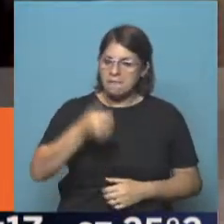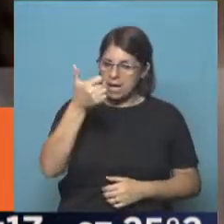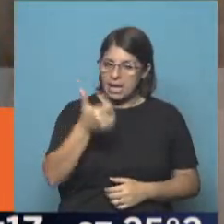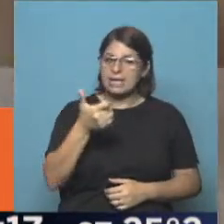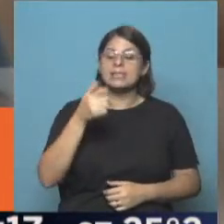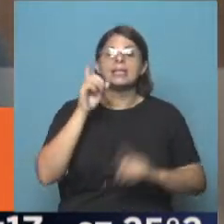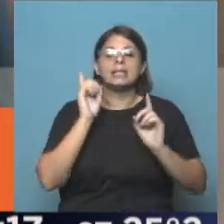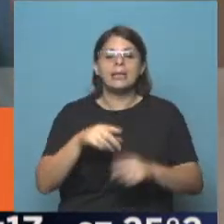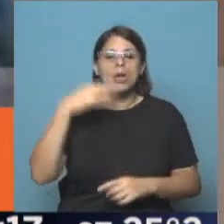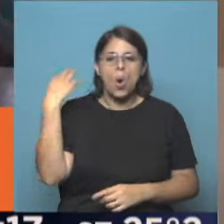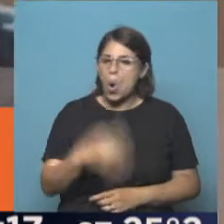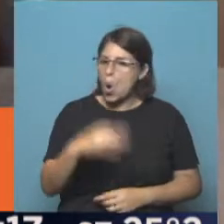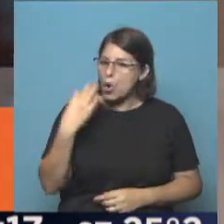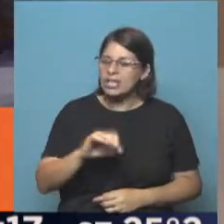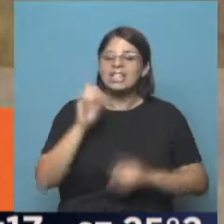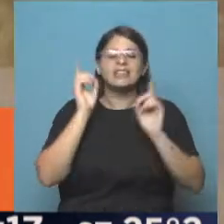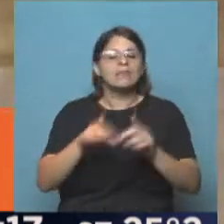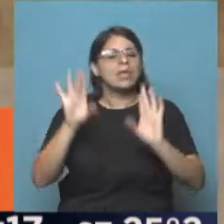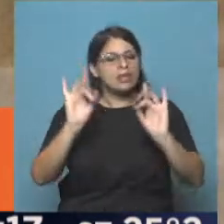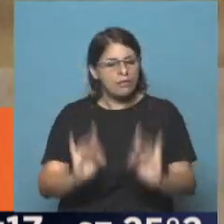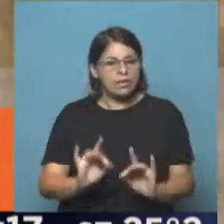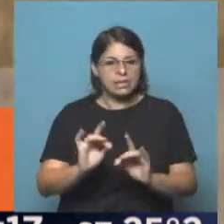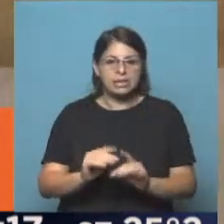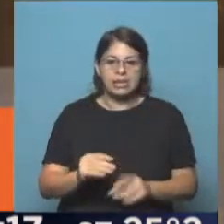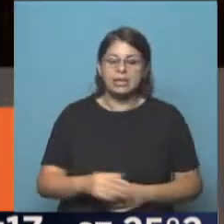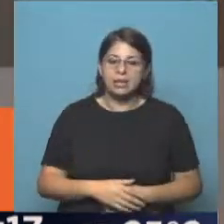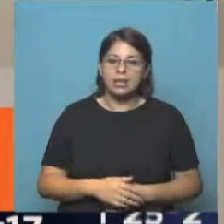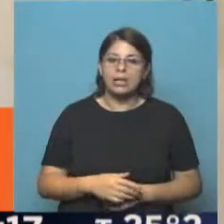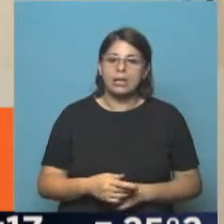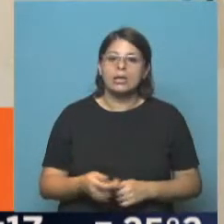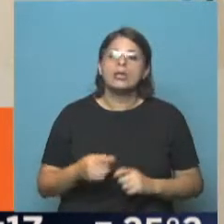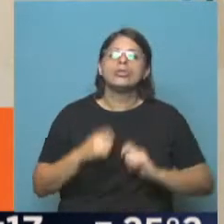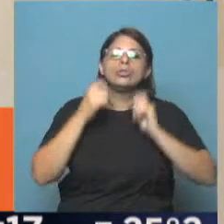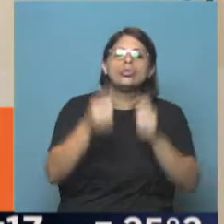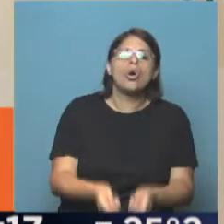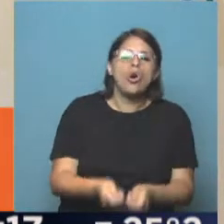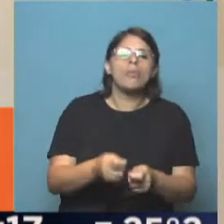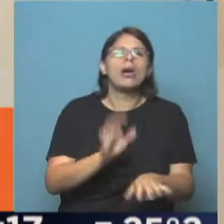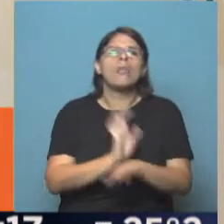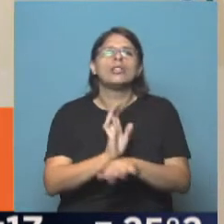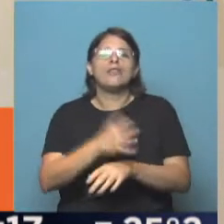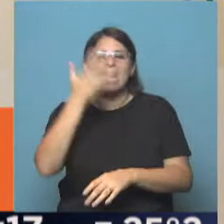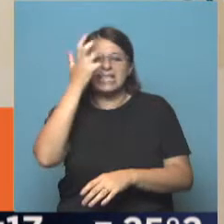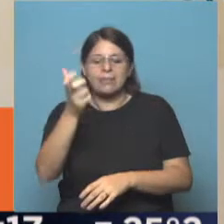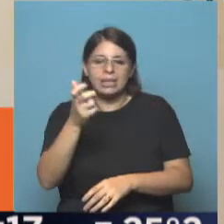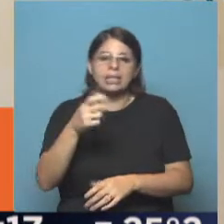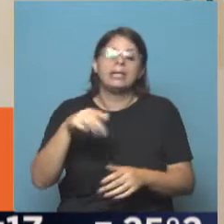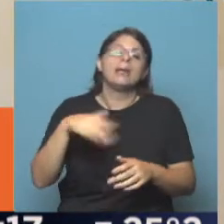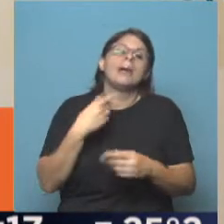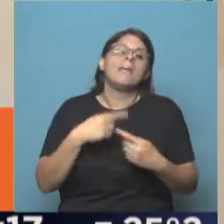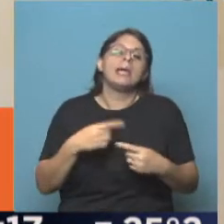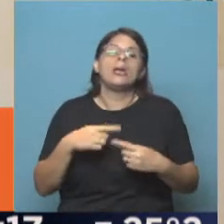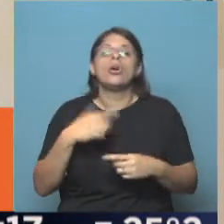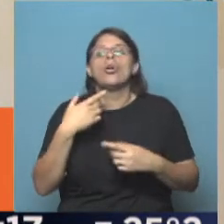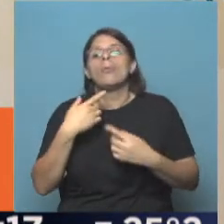y tan original y tan difícil como eso, ponerse en el lugar que estuvo San Martín. Con los recursos, por supuesto, con los recursos